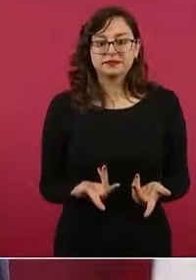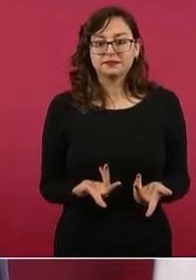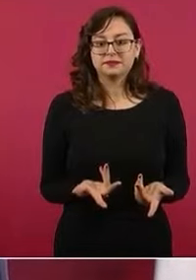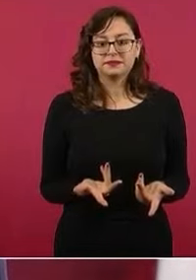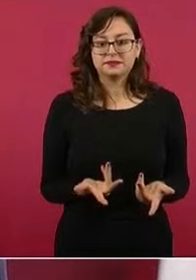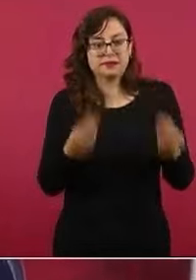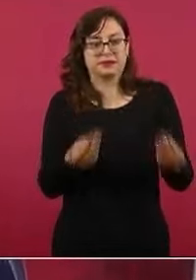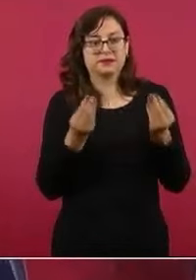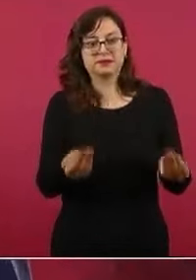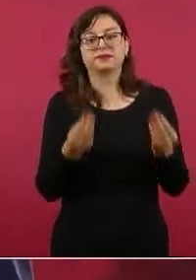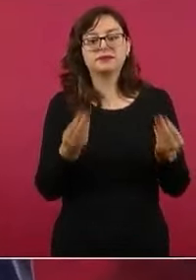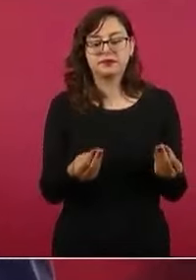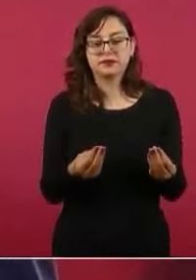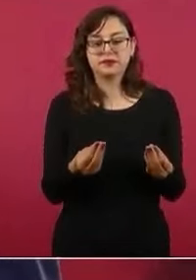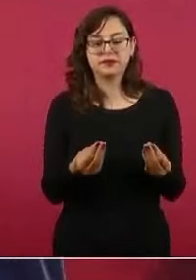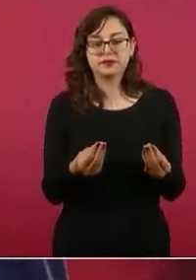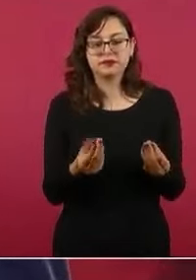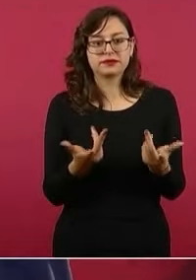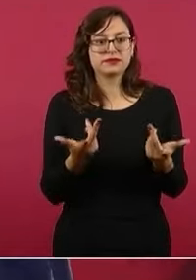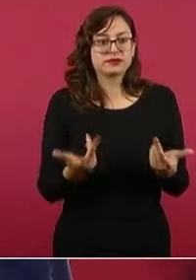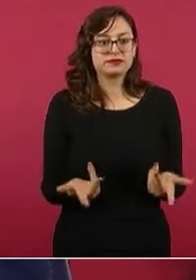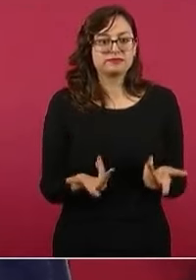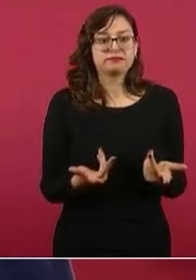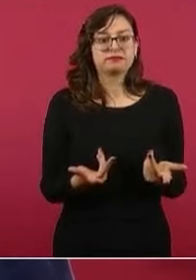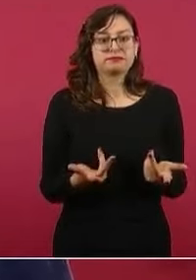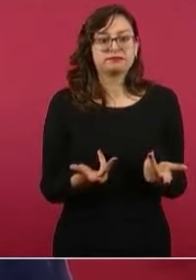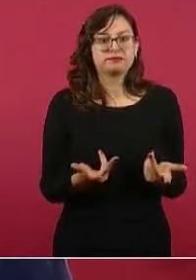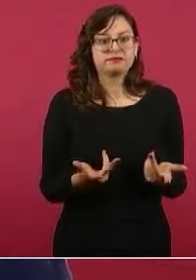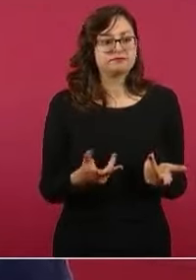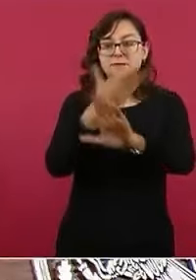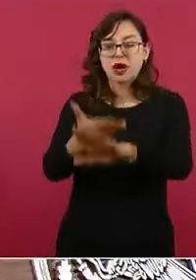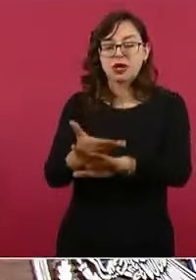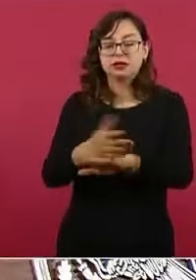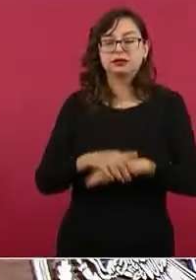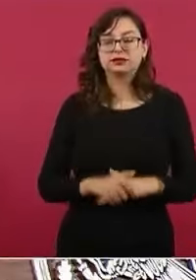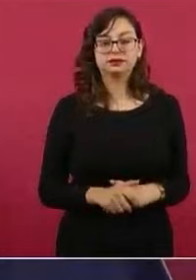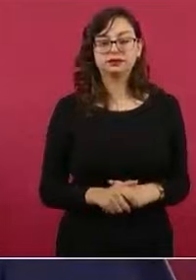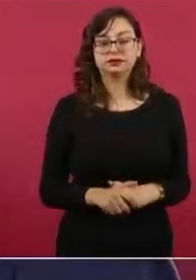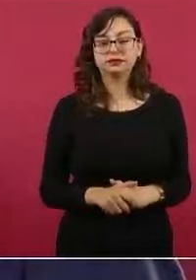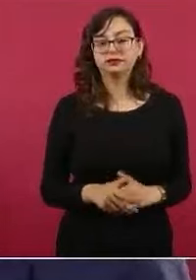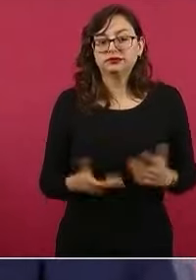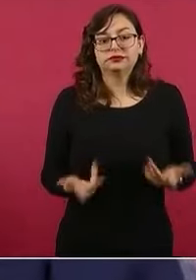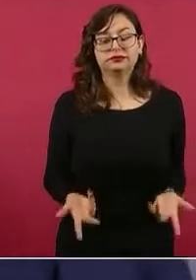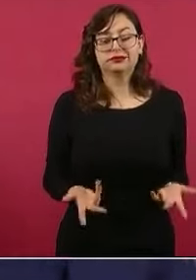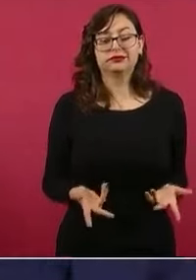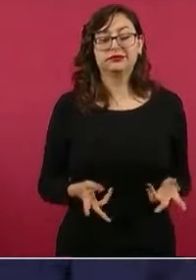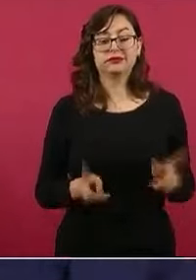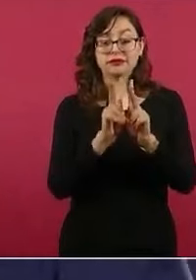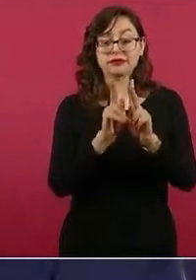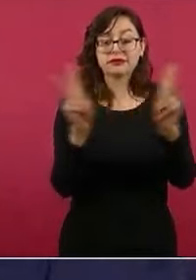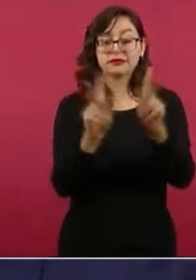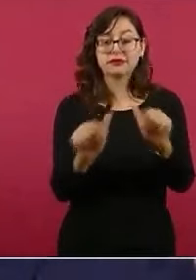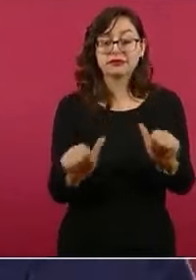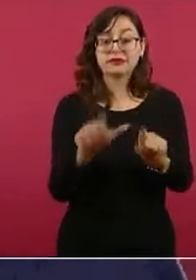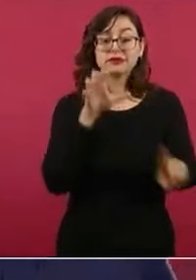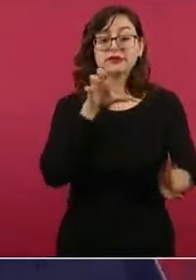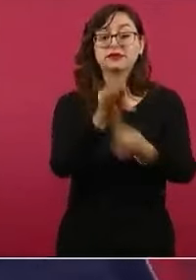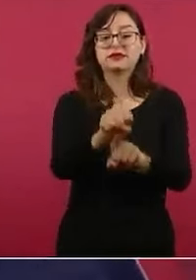afectó muchísimo, y una estrategia fallida e inhumana. La paz, no hay que olvidarlo, es fruto de